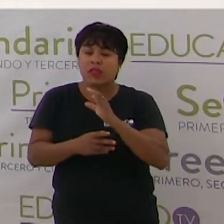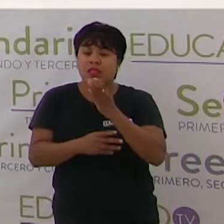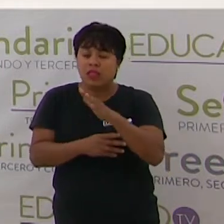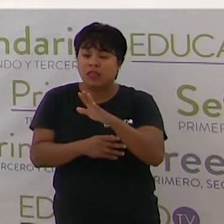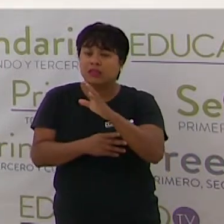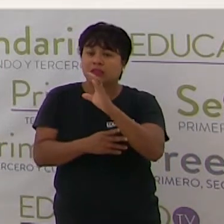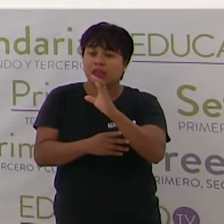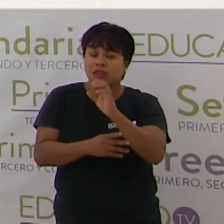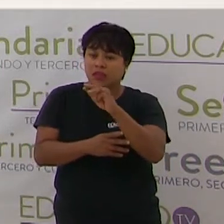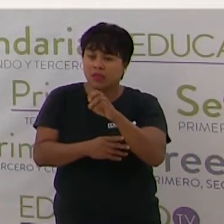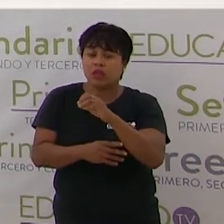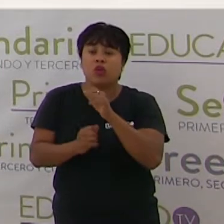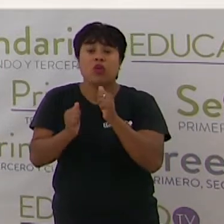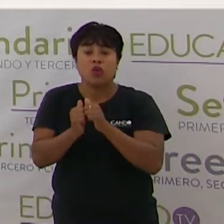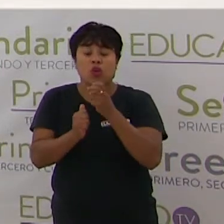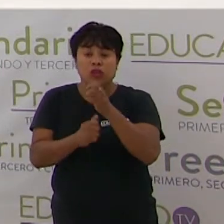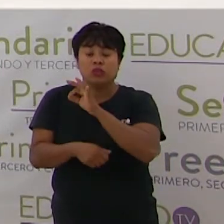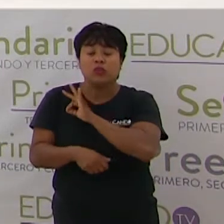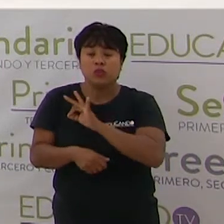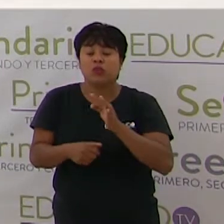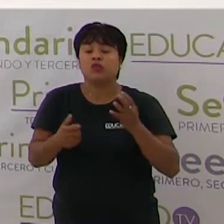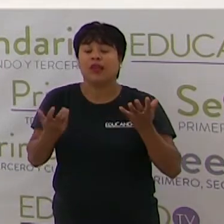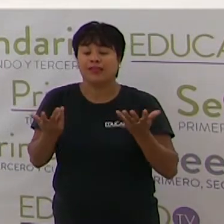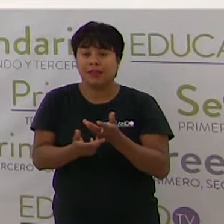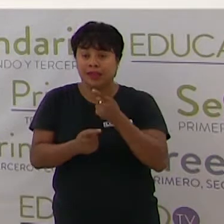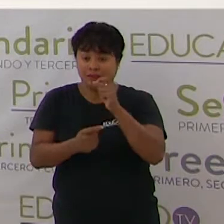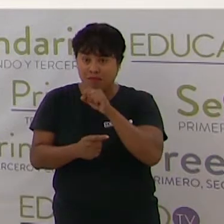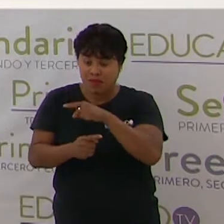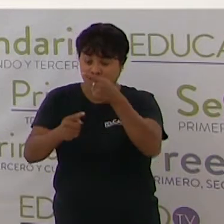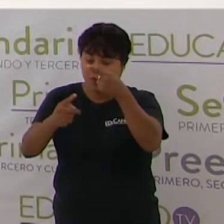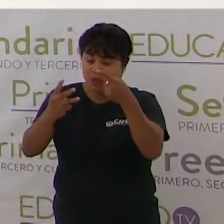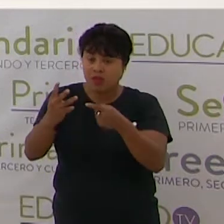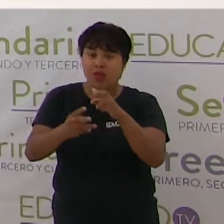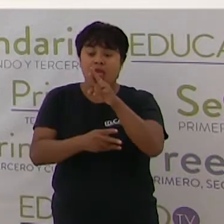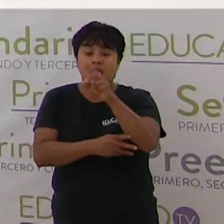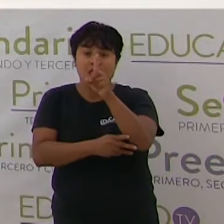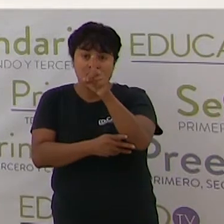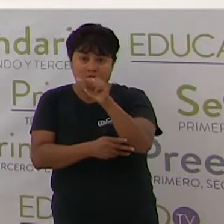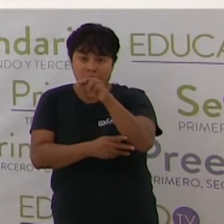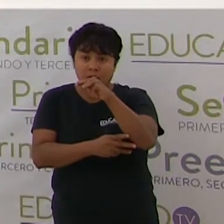lo cual pudimos, con esos mismos datos de diámetro y de radio,